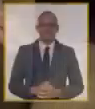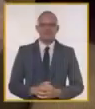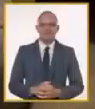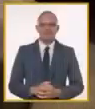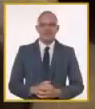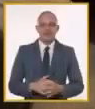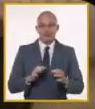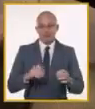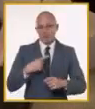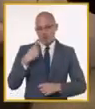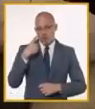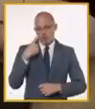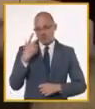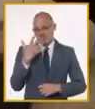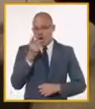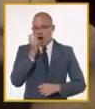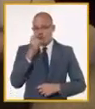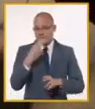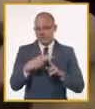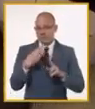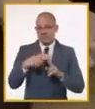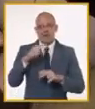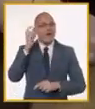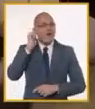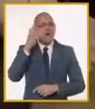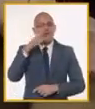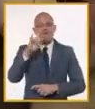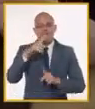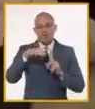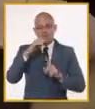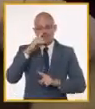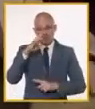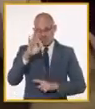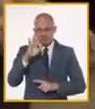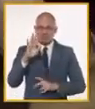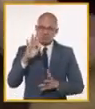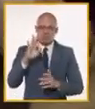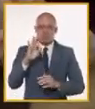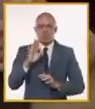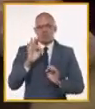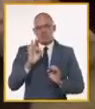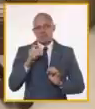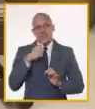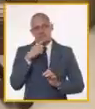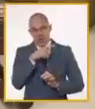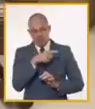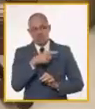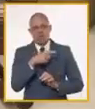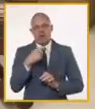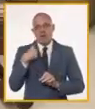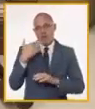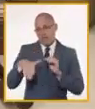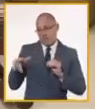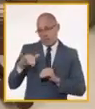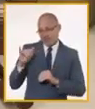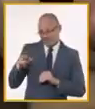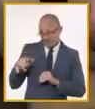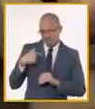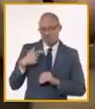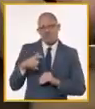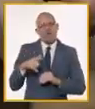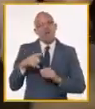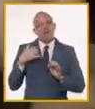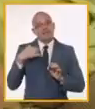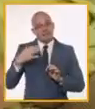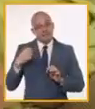entonces siempre no me ayudaba. Y yo tuve que buscarme la silla pero me la